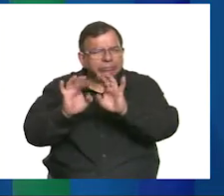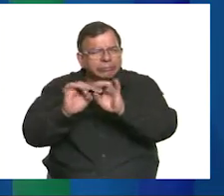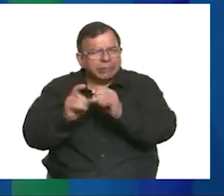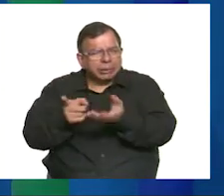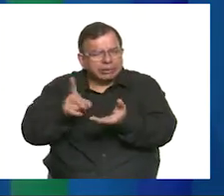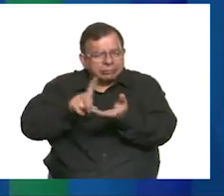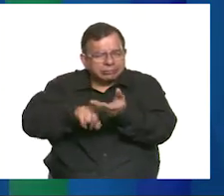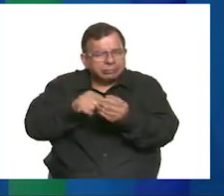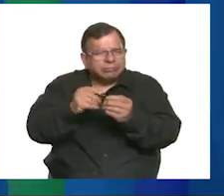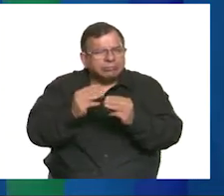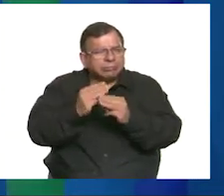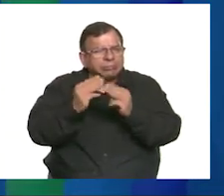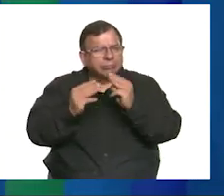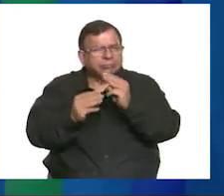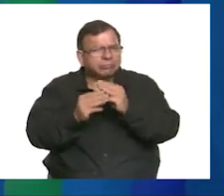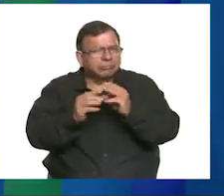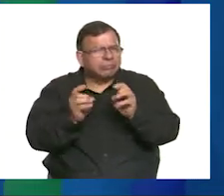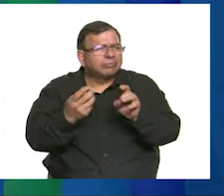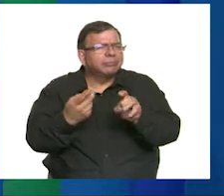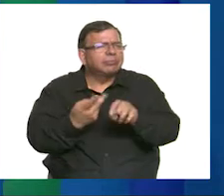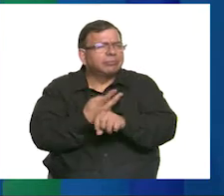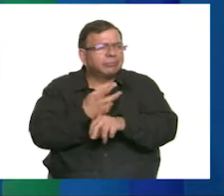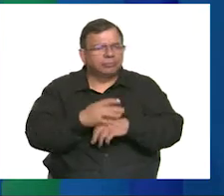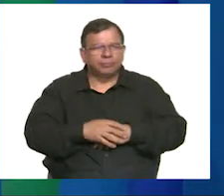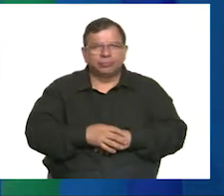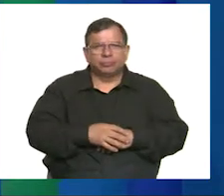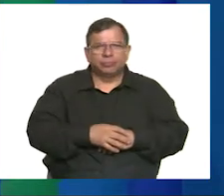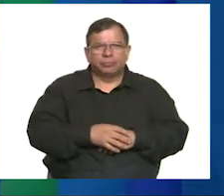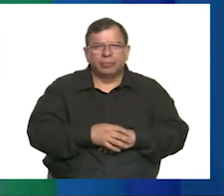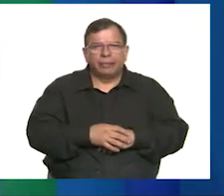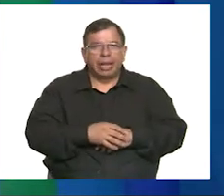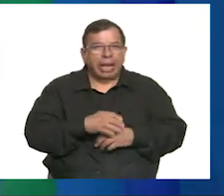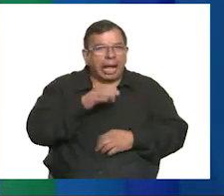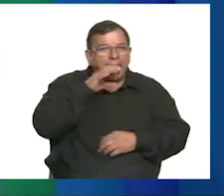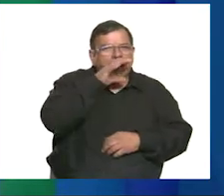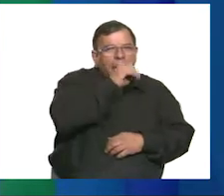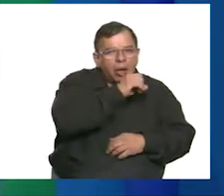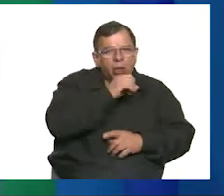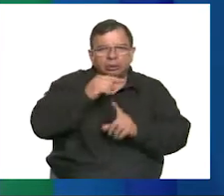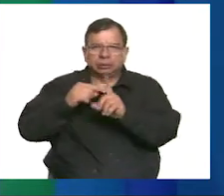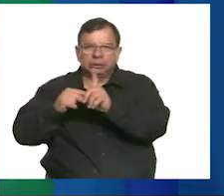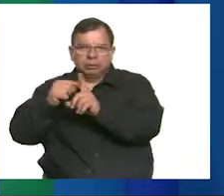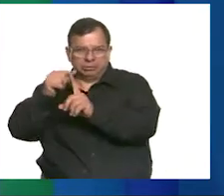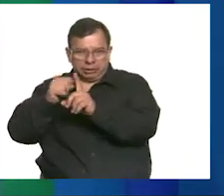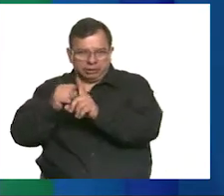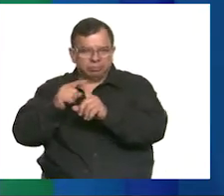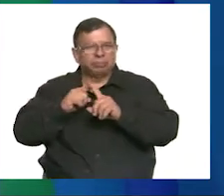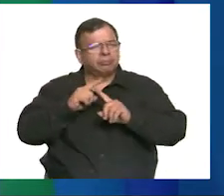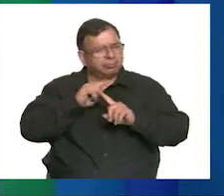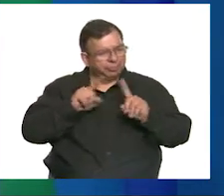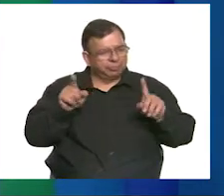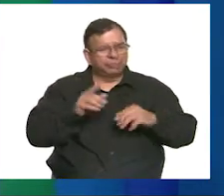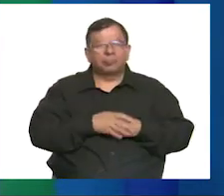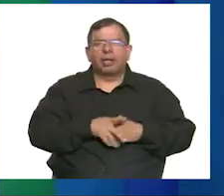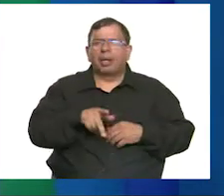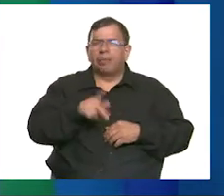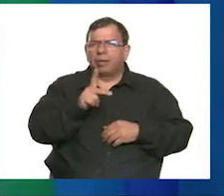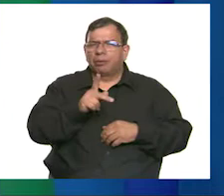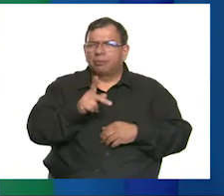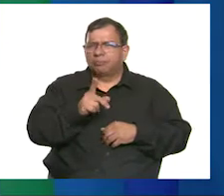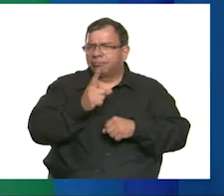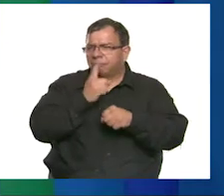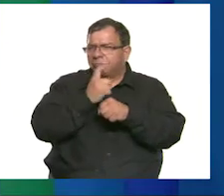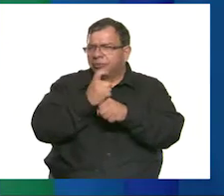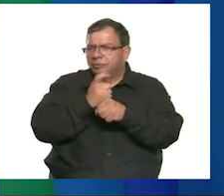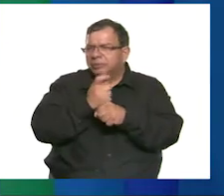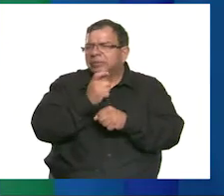materiales. También vamos a distinguir entre el calor y la temperatura. Pero antes de entrar de lleno, vamos a identificar